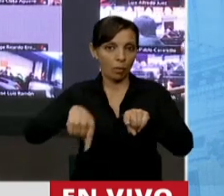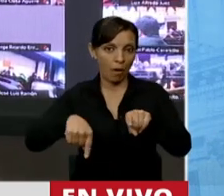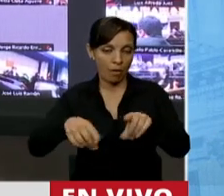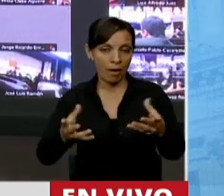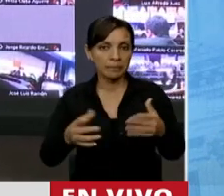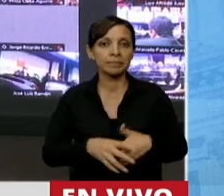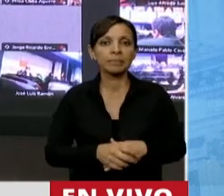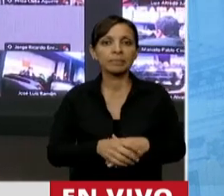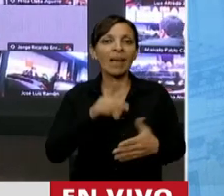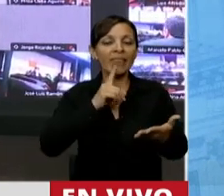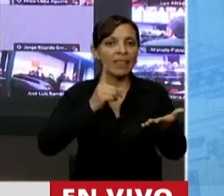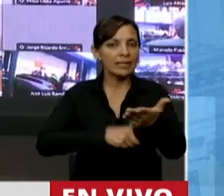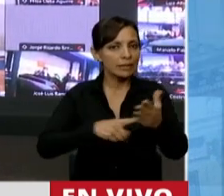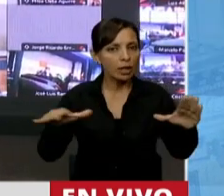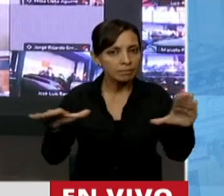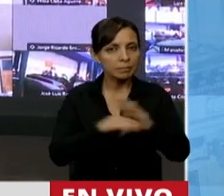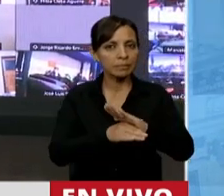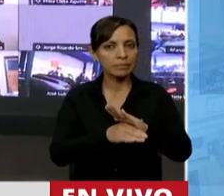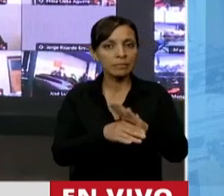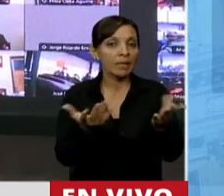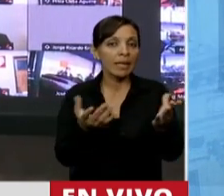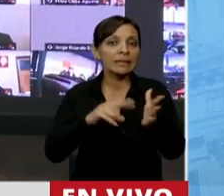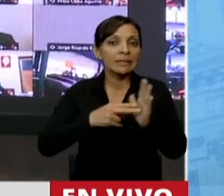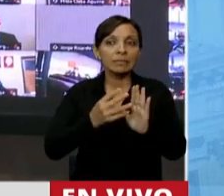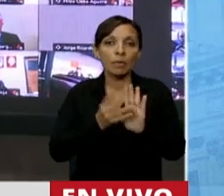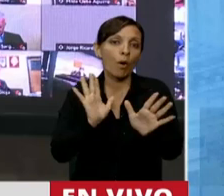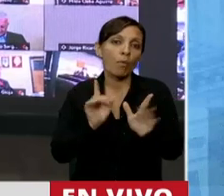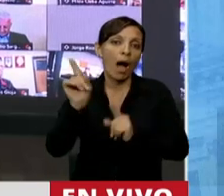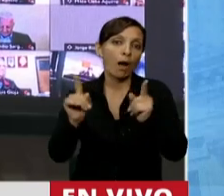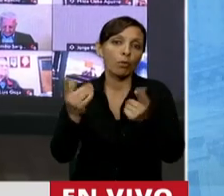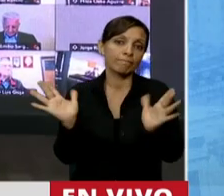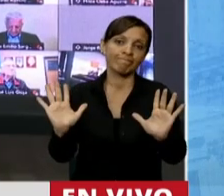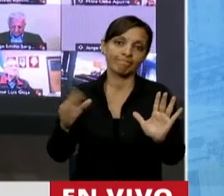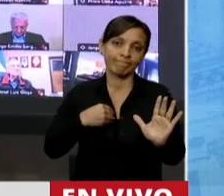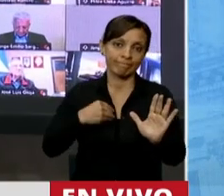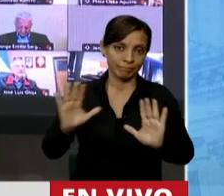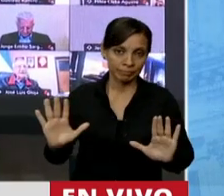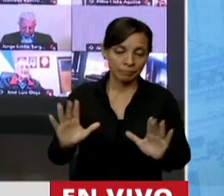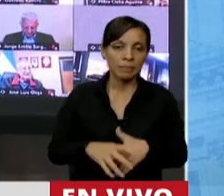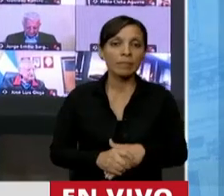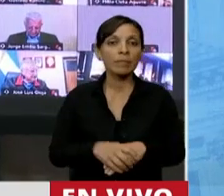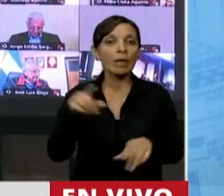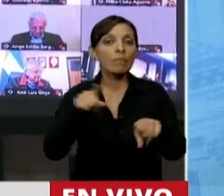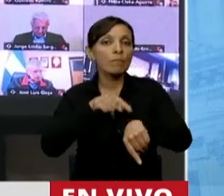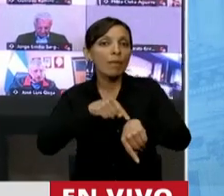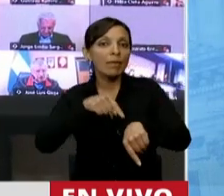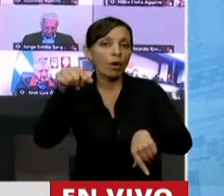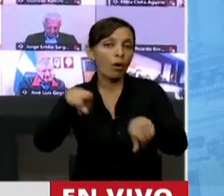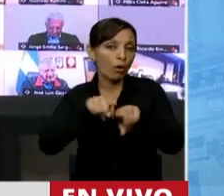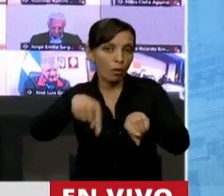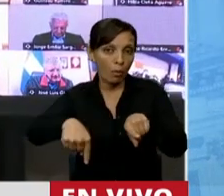presidente, esas decisiones concretas implican afectar algunos privilegios. En momentos como este,